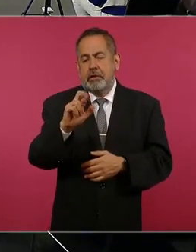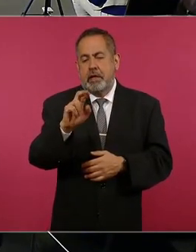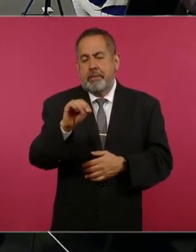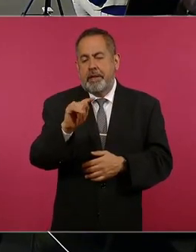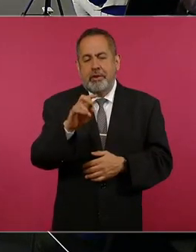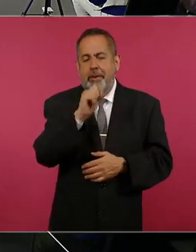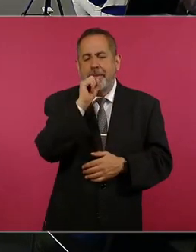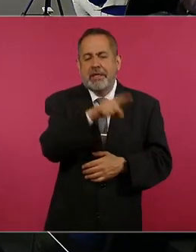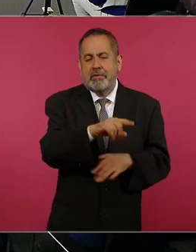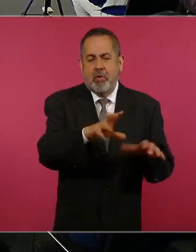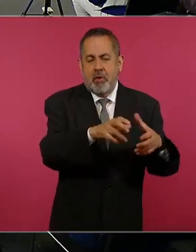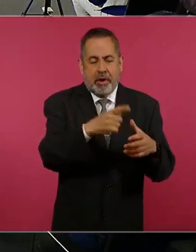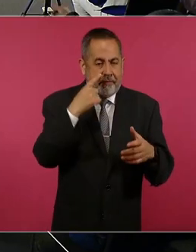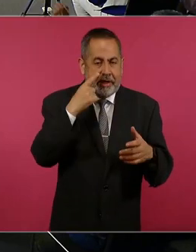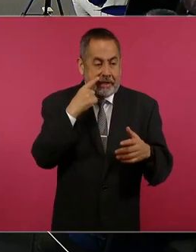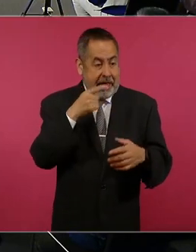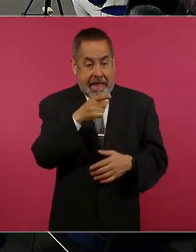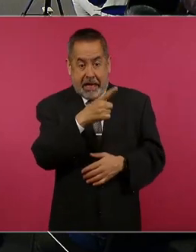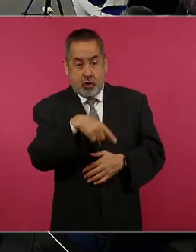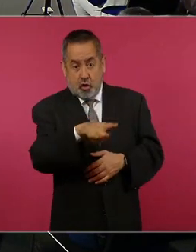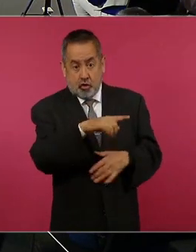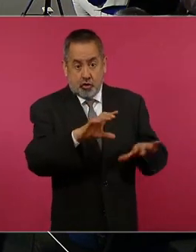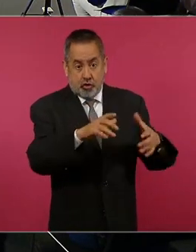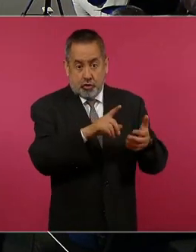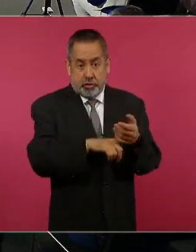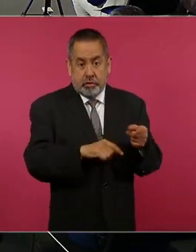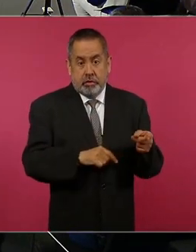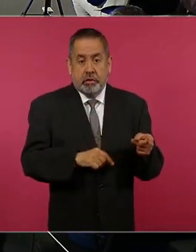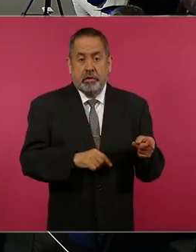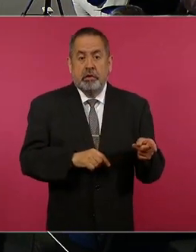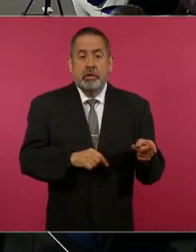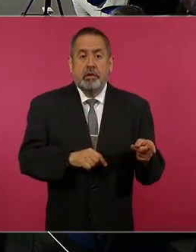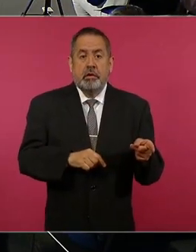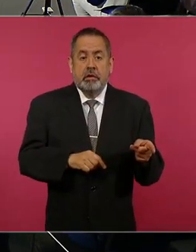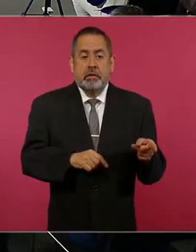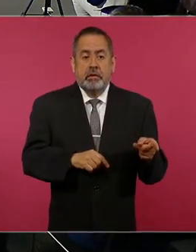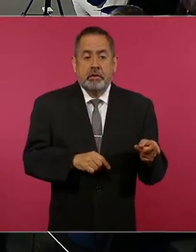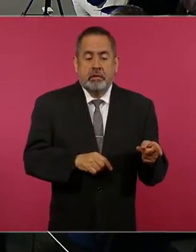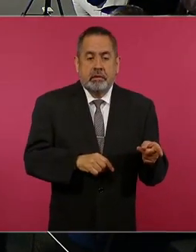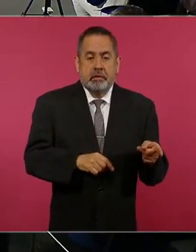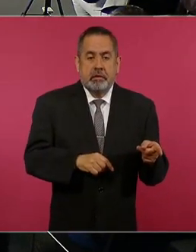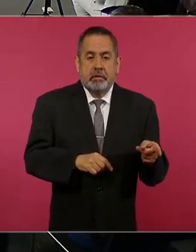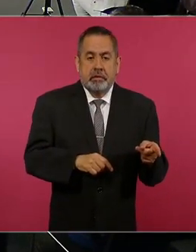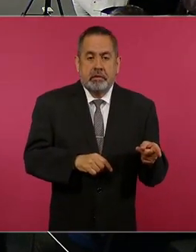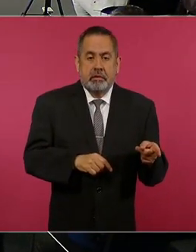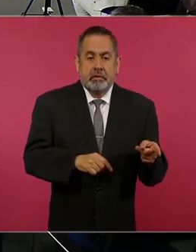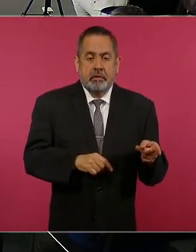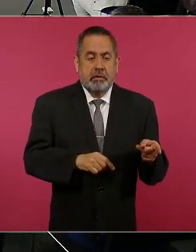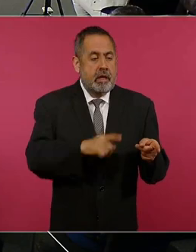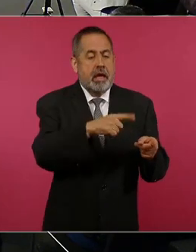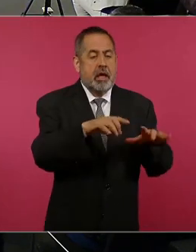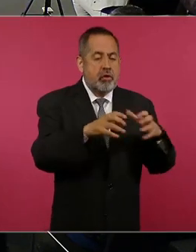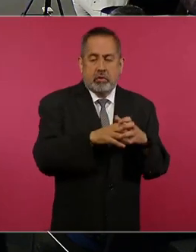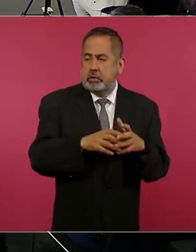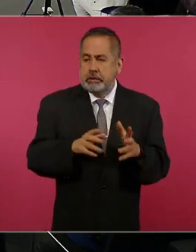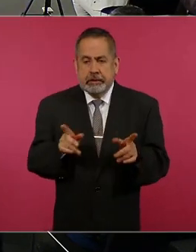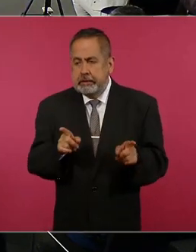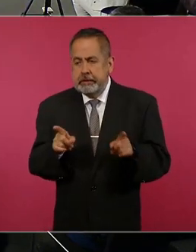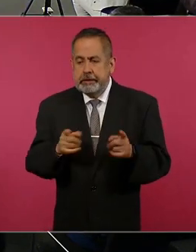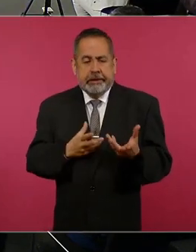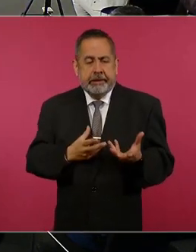ellos están tomando partido,